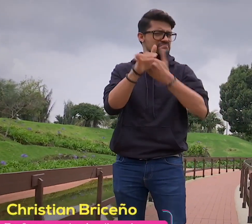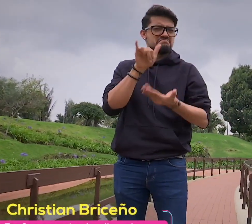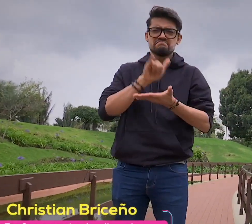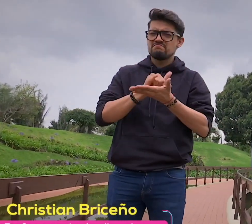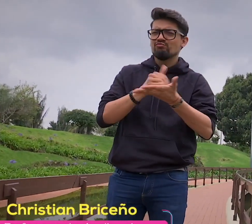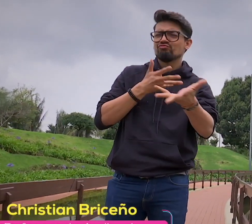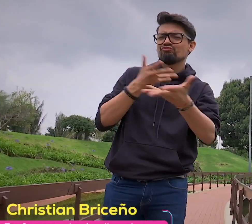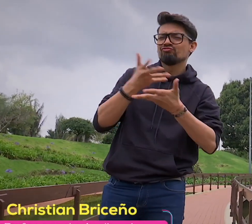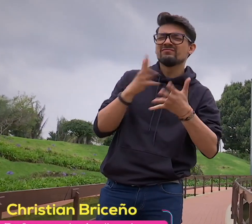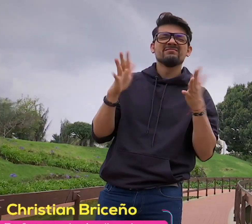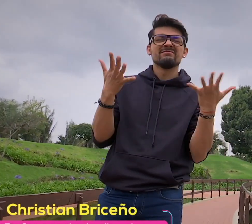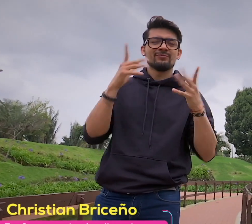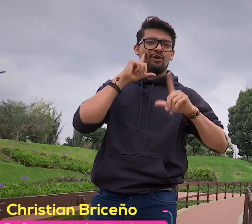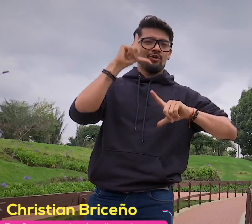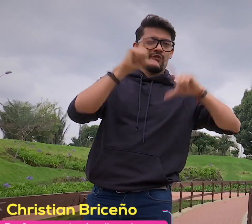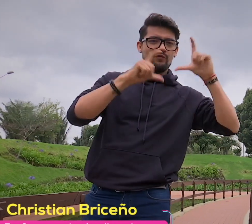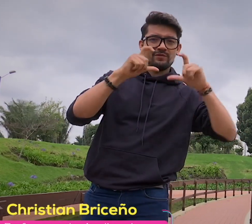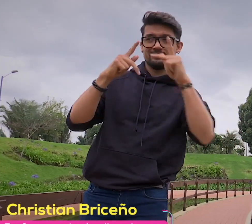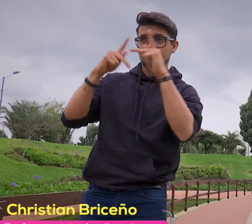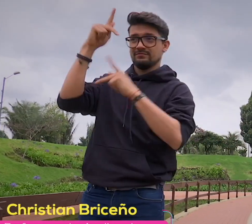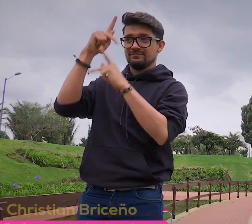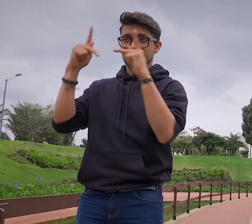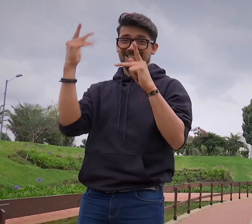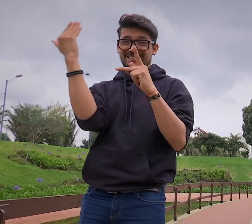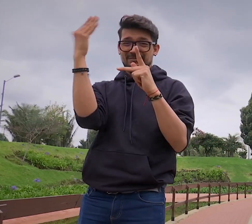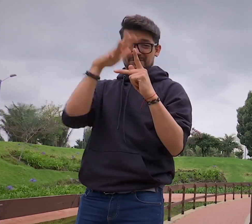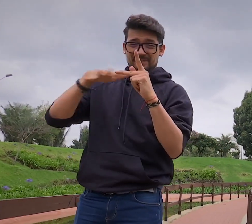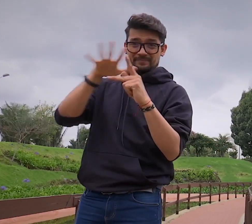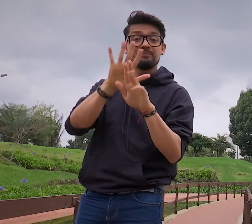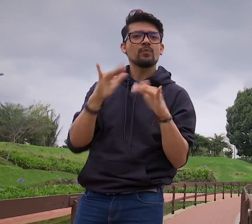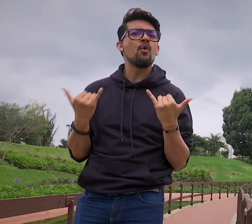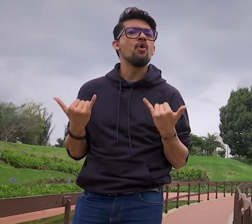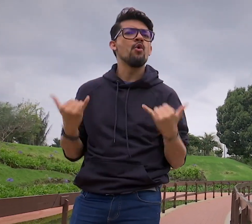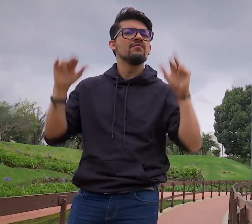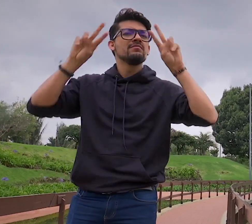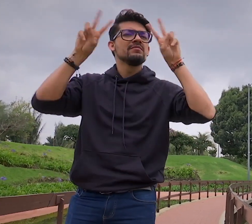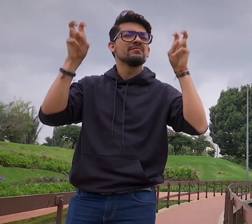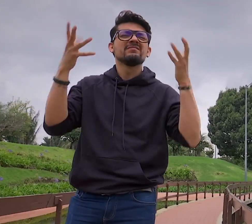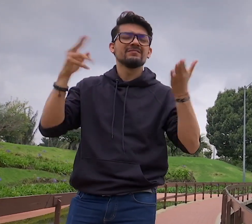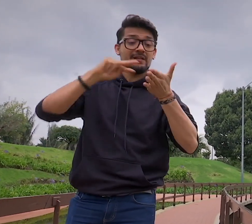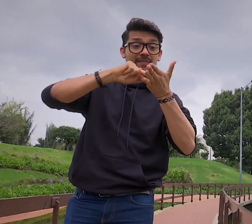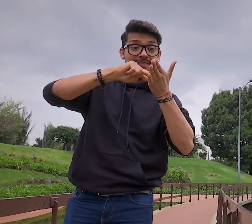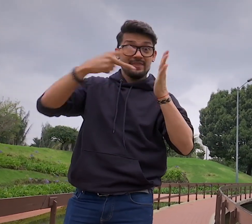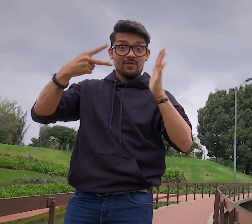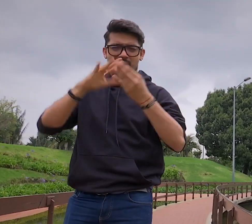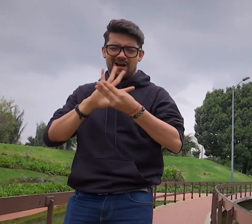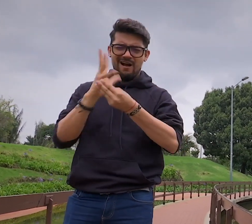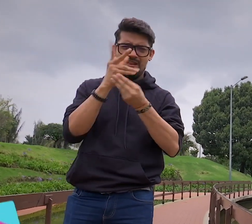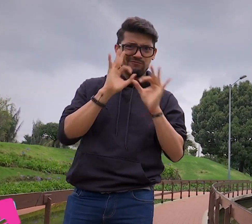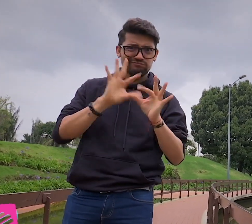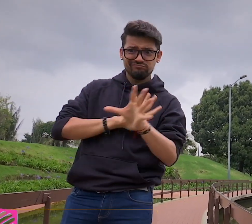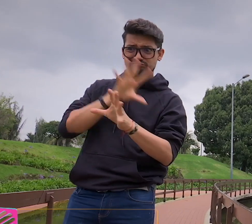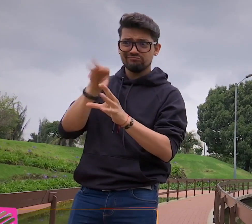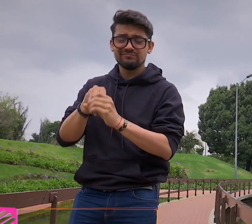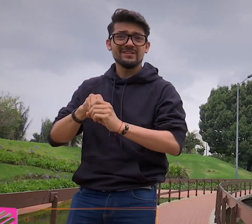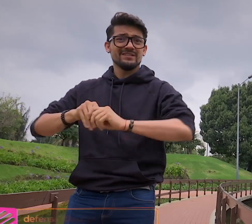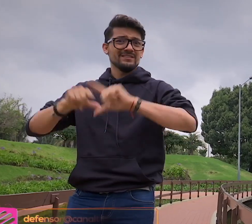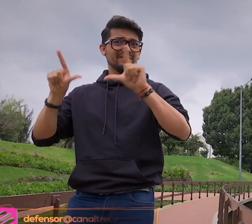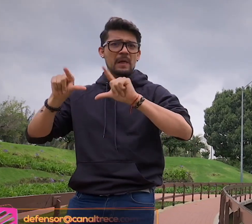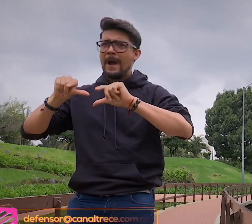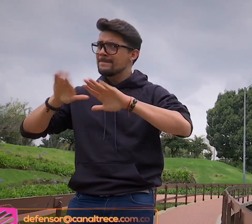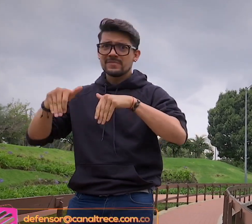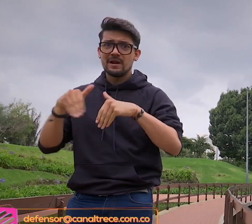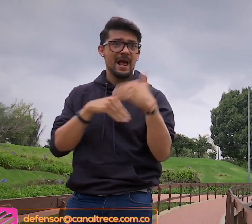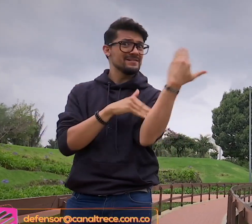vamos a continuar hablando sobre la fotografía y la cinematografía y por eso tenemos que hablar de la tecnología, ni el